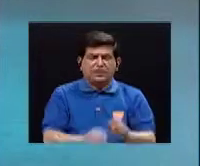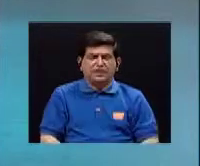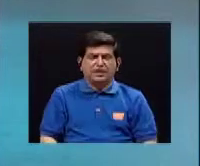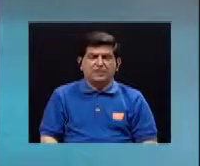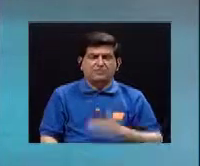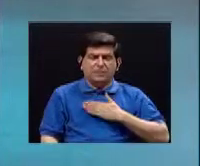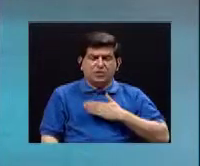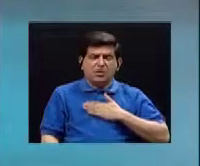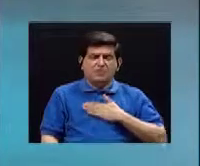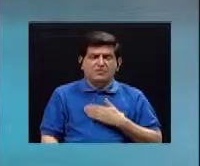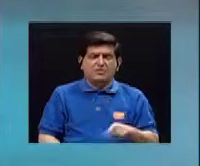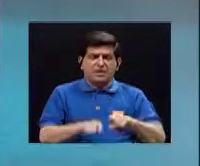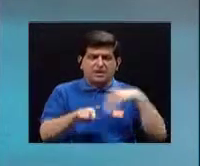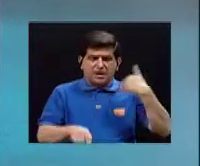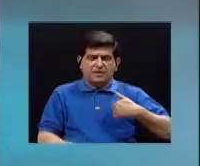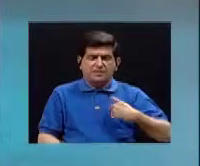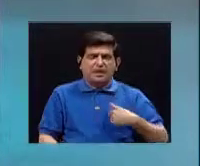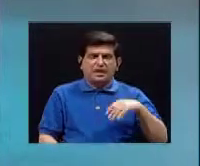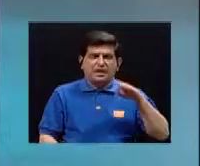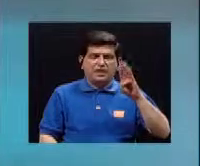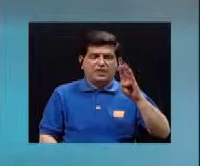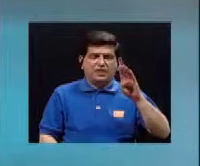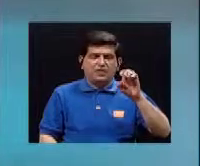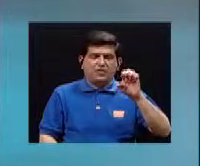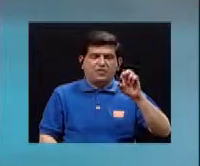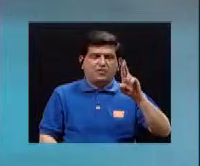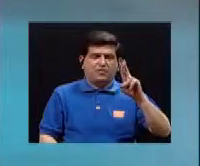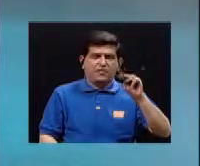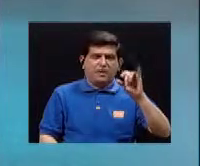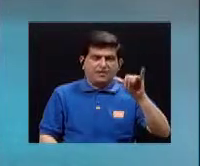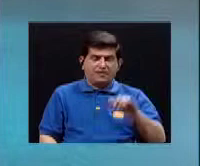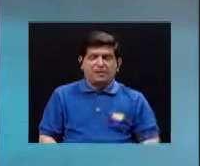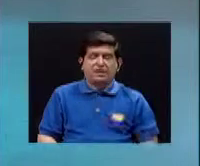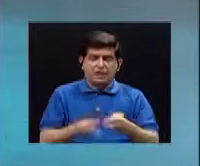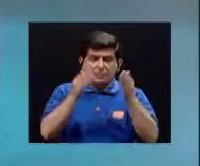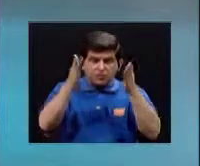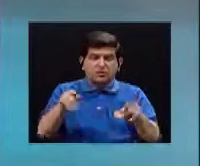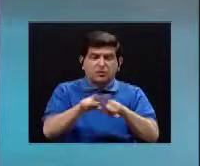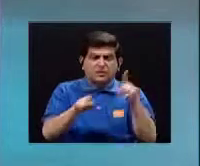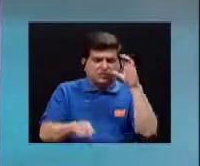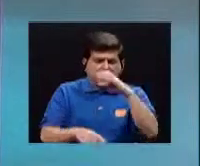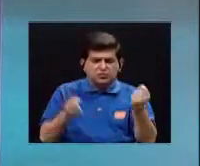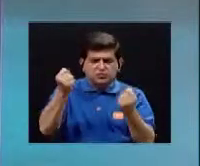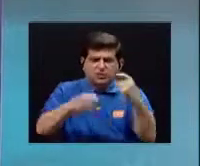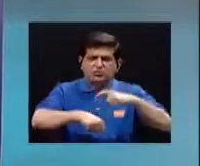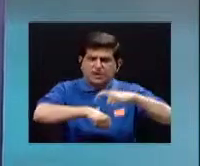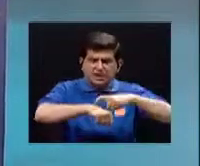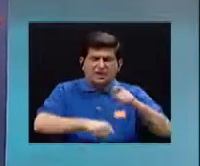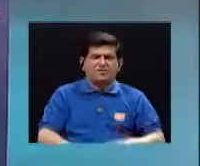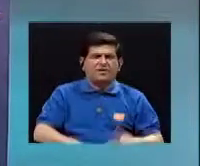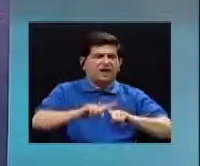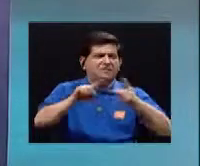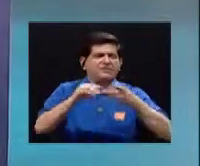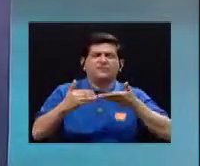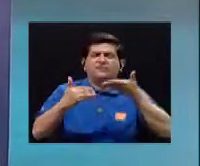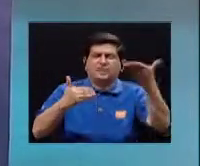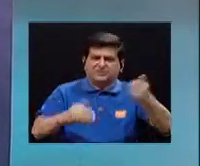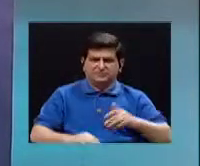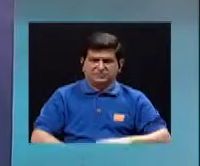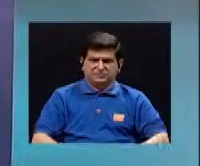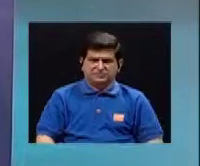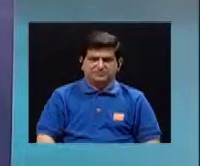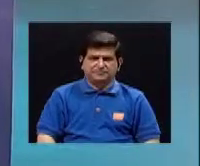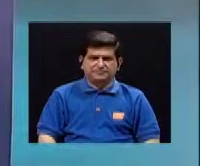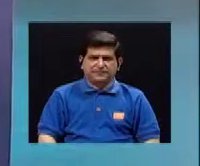digamos que es el productor mi hermano él también se metió muy de lleno con en conseguir los carros de época en ayudar a conseguir un montón de